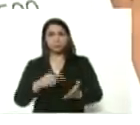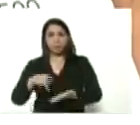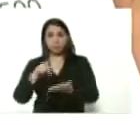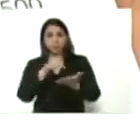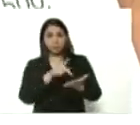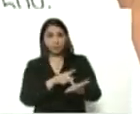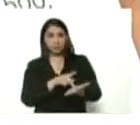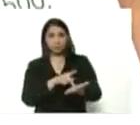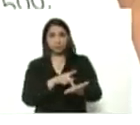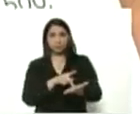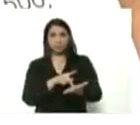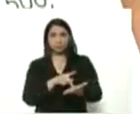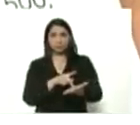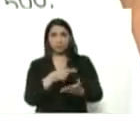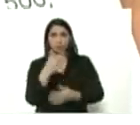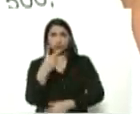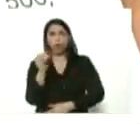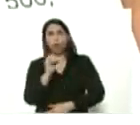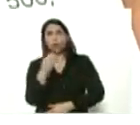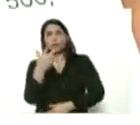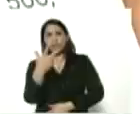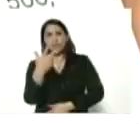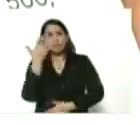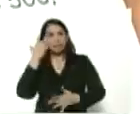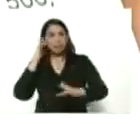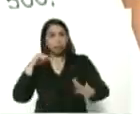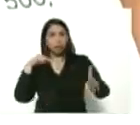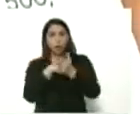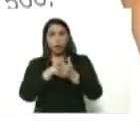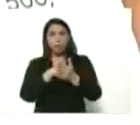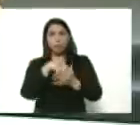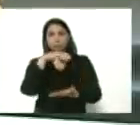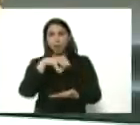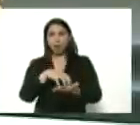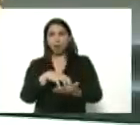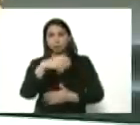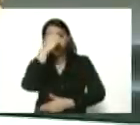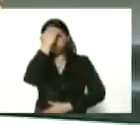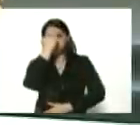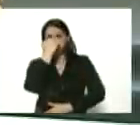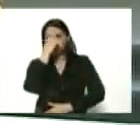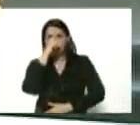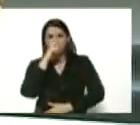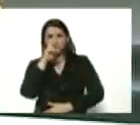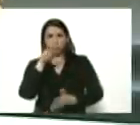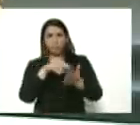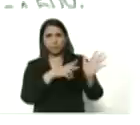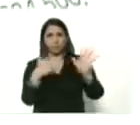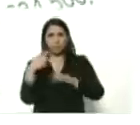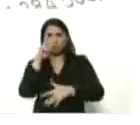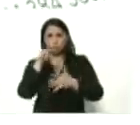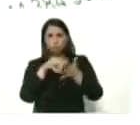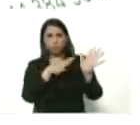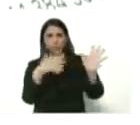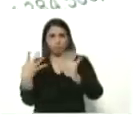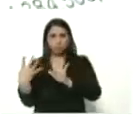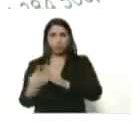participante en dos o tres intentonas golpistas terroristas de los años